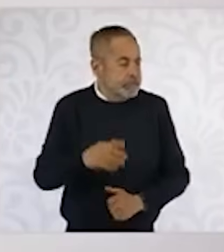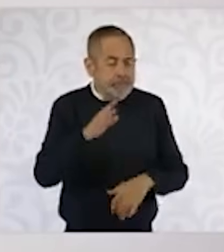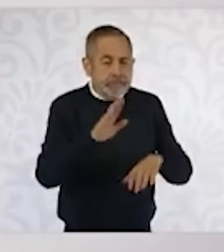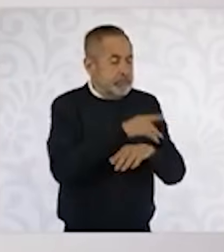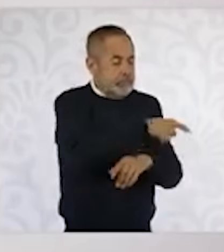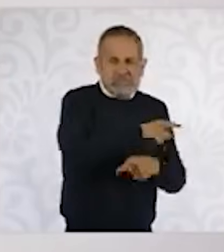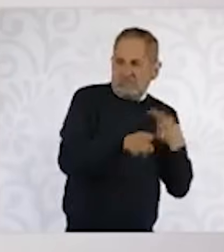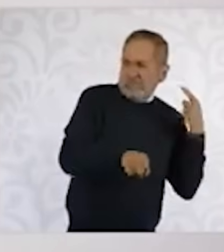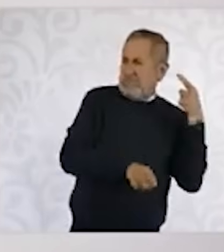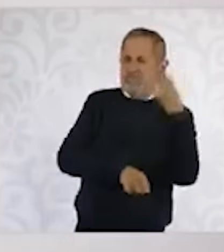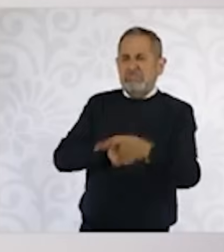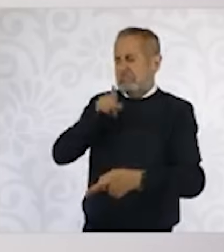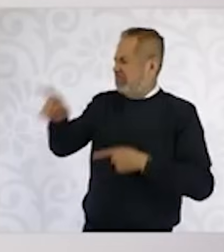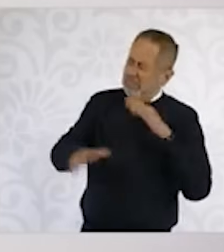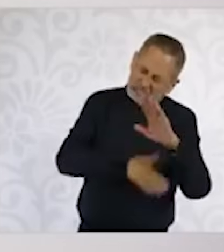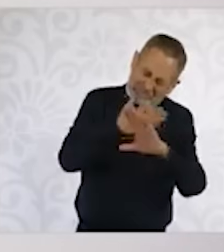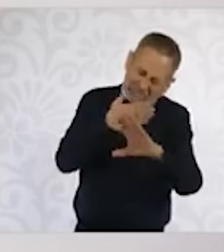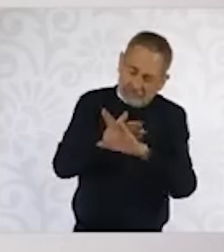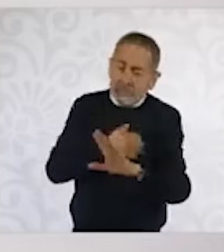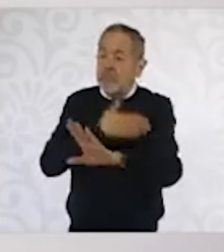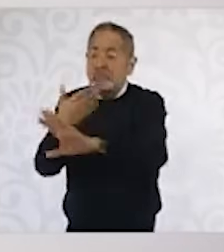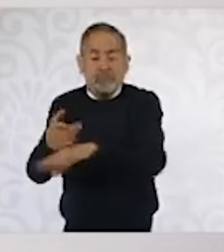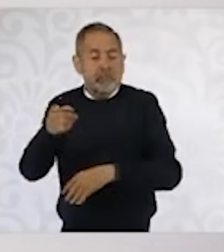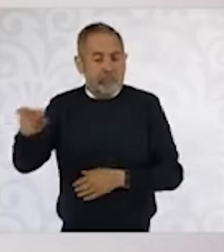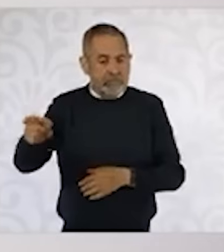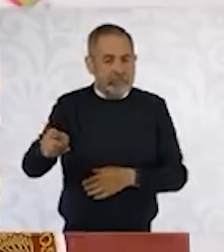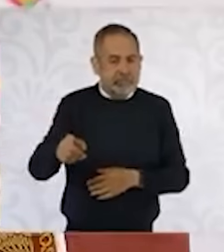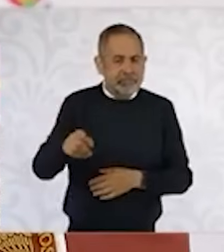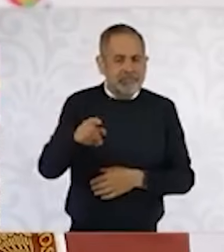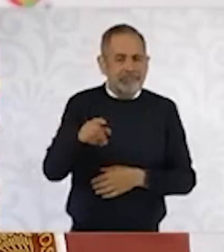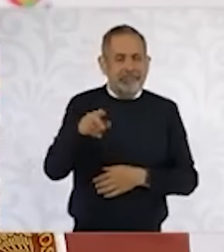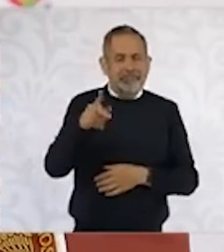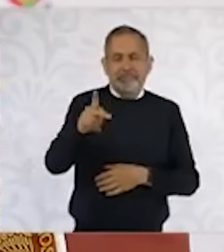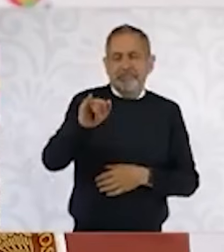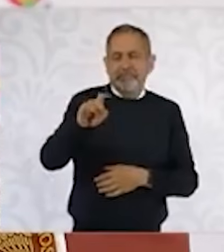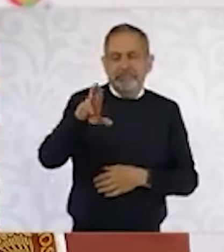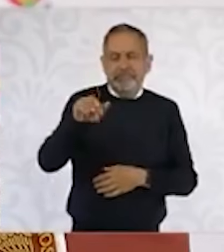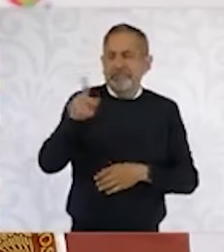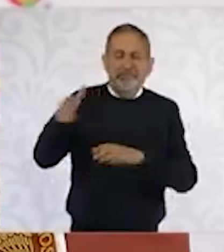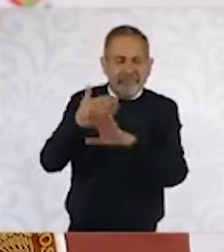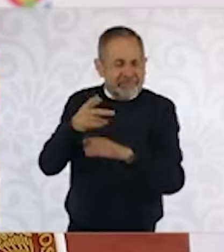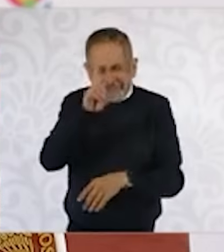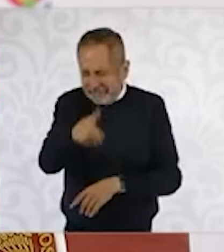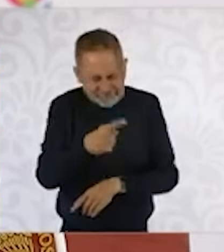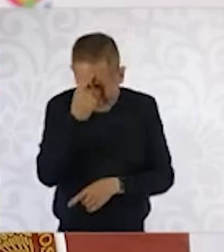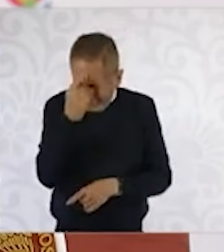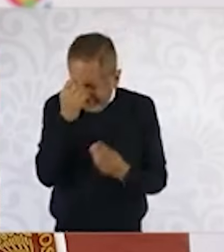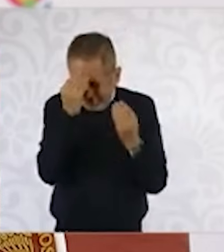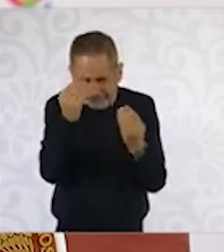Ofensas a Rosario Piedra, se toparon con la misma piedra. Pero qué manera de verdad de